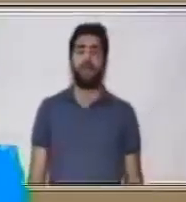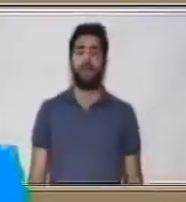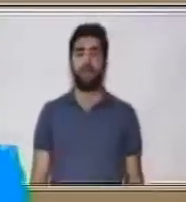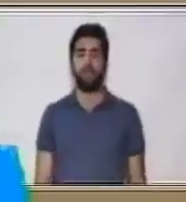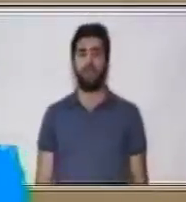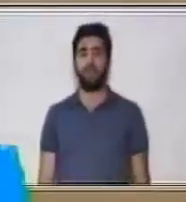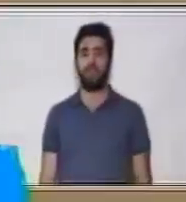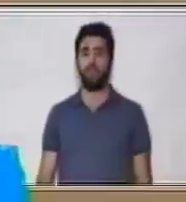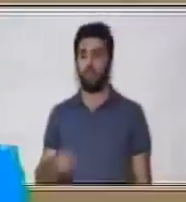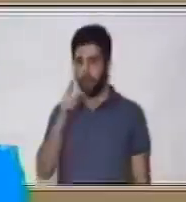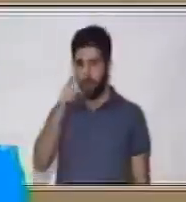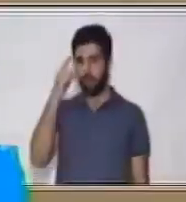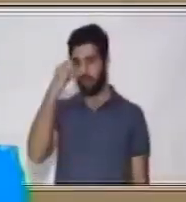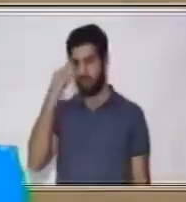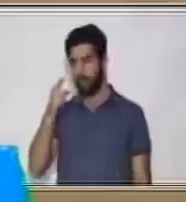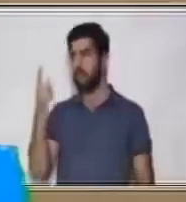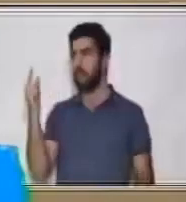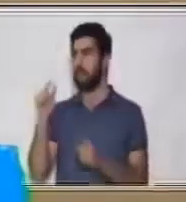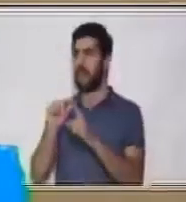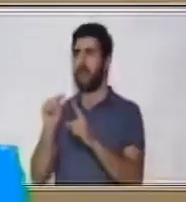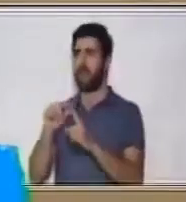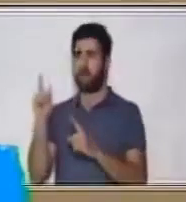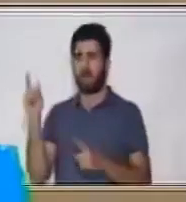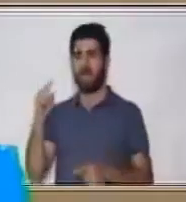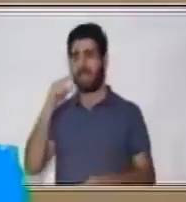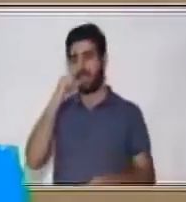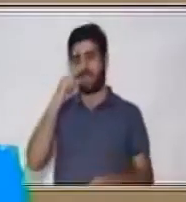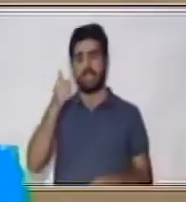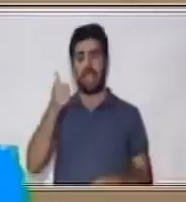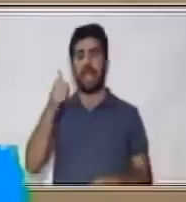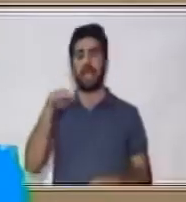tazota. Tenemos